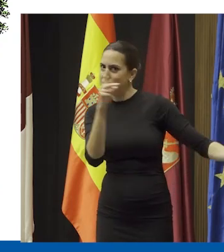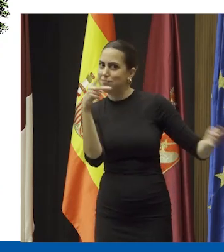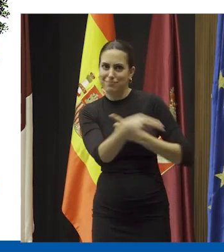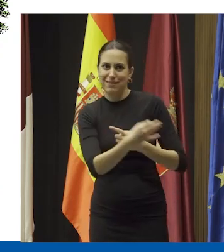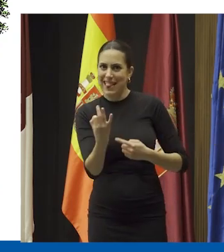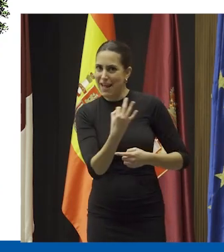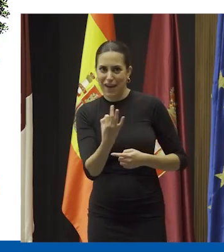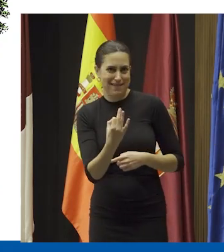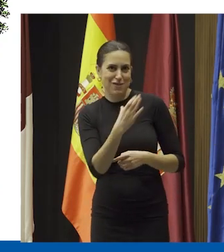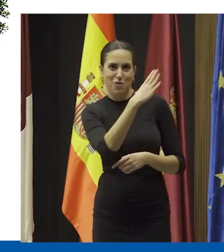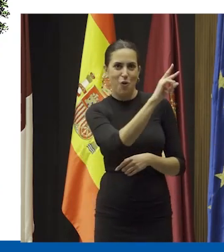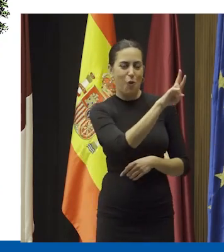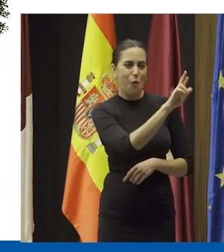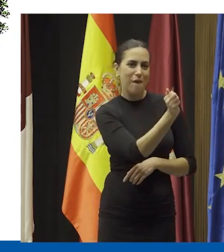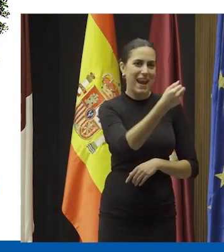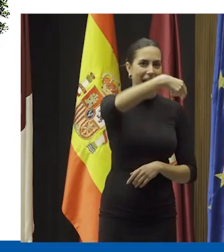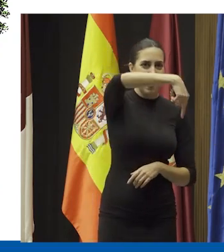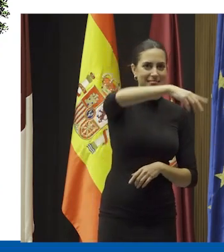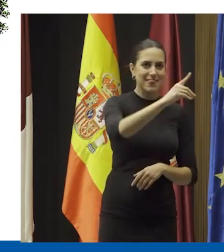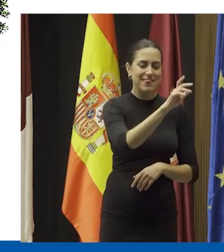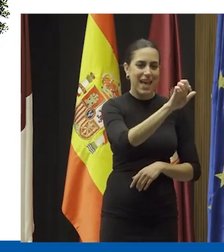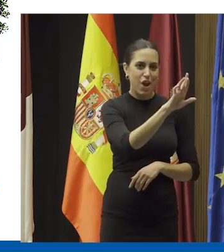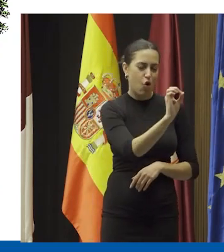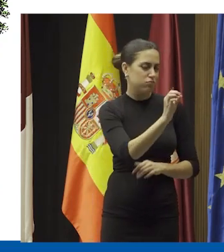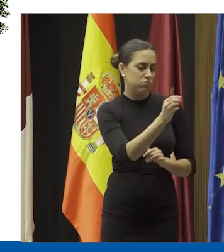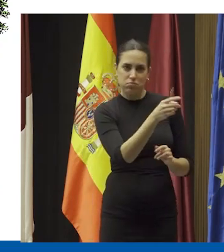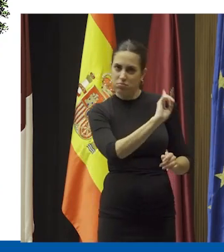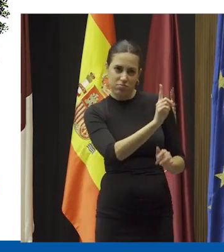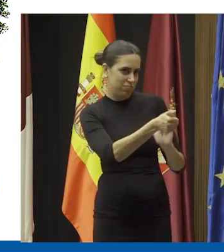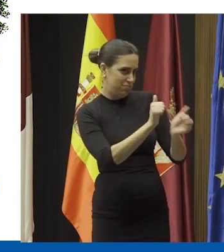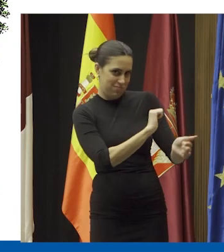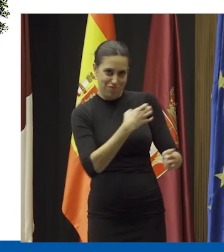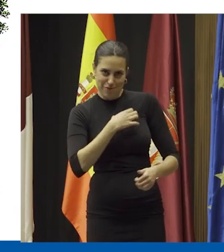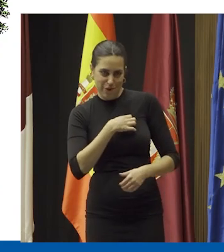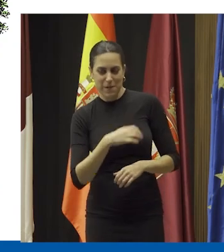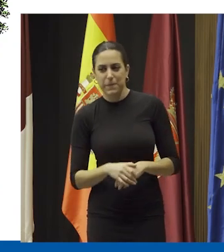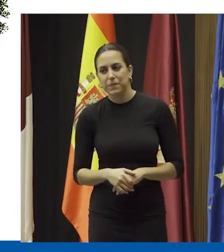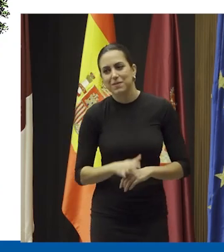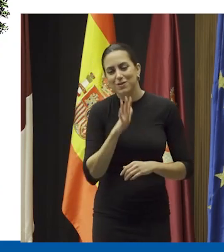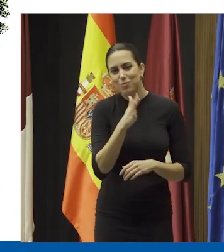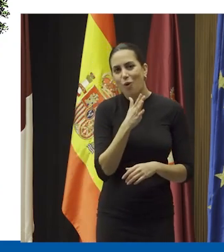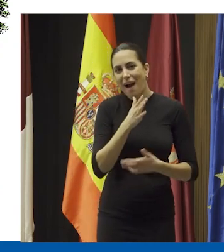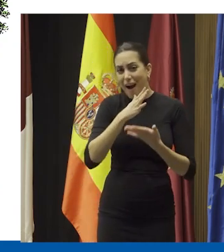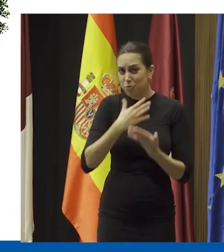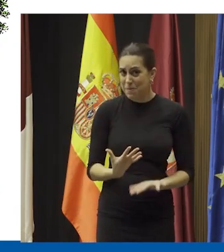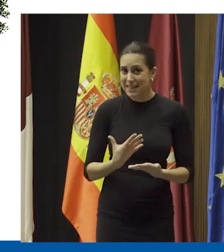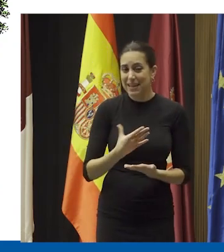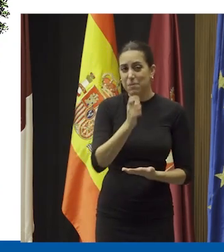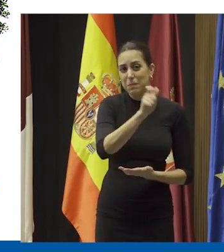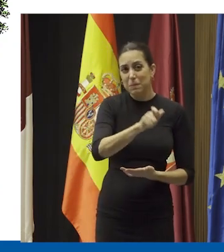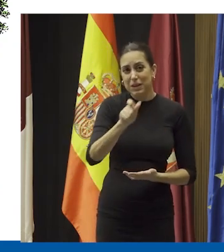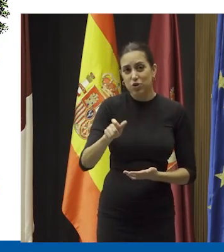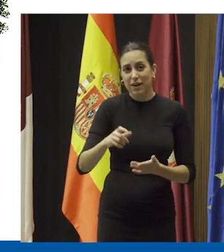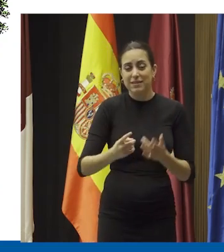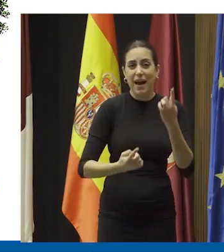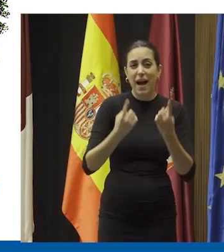Eso hemos aprendido. Digo con consideración, porque mire, ha habido y hay curanderos que al menos